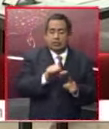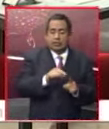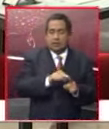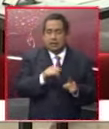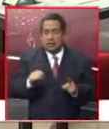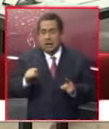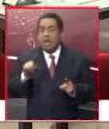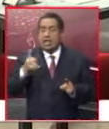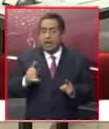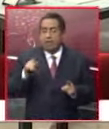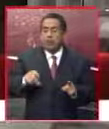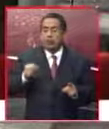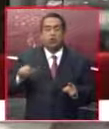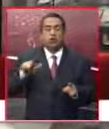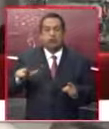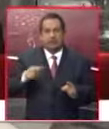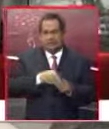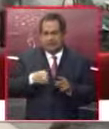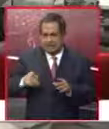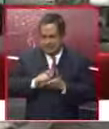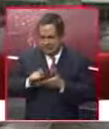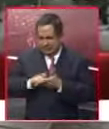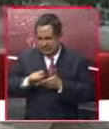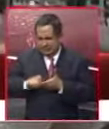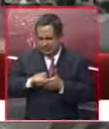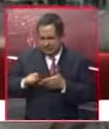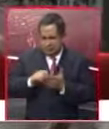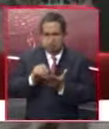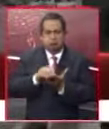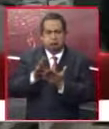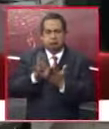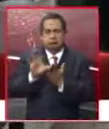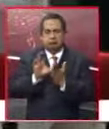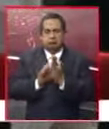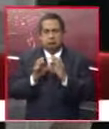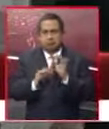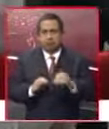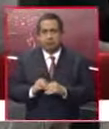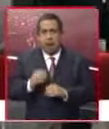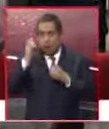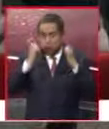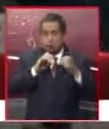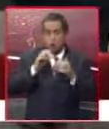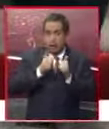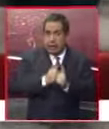y 1917. La exposición permanecerá